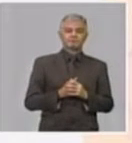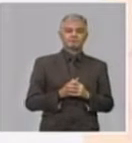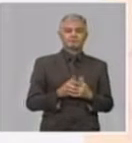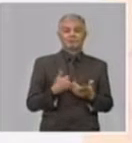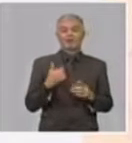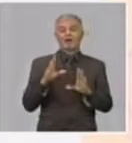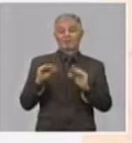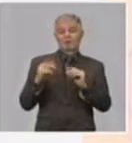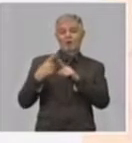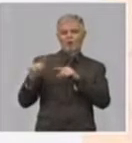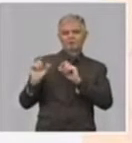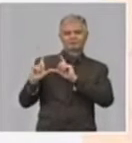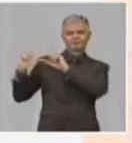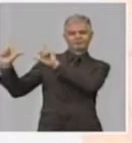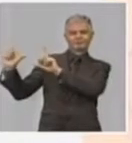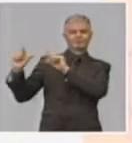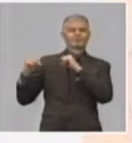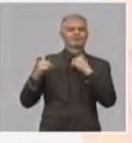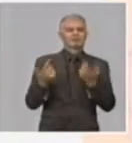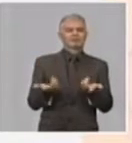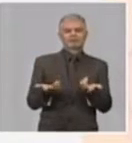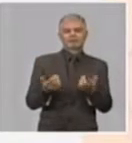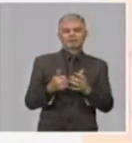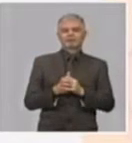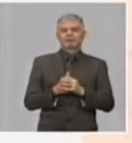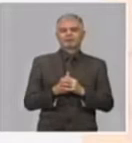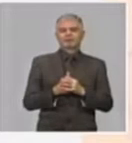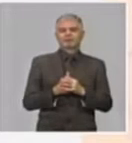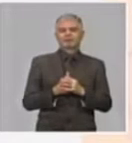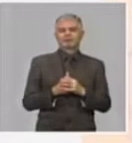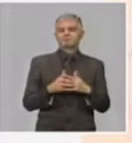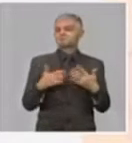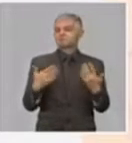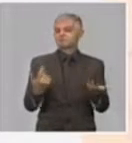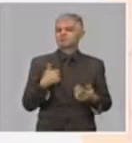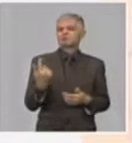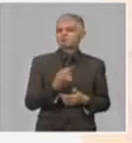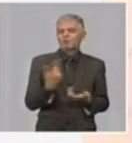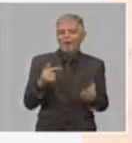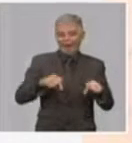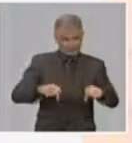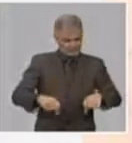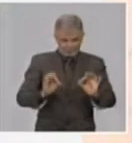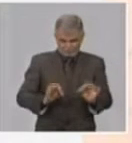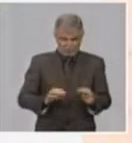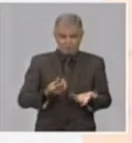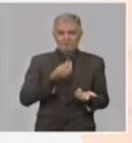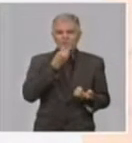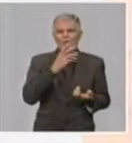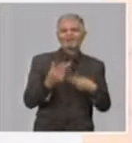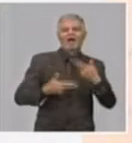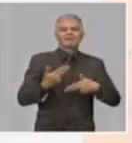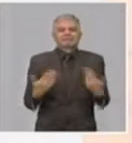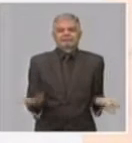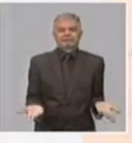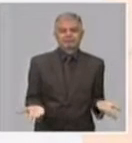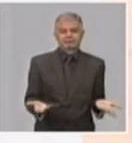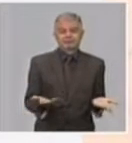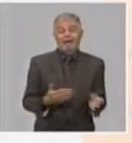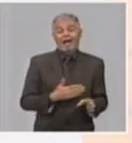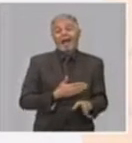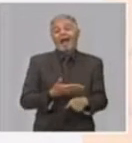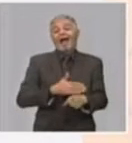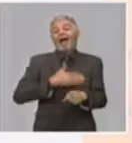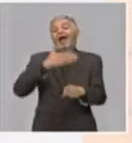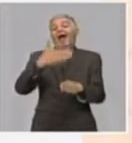favor la próxima pantalla, estamos hablando de que qué pudiéramos hacer ahora en lo que llega esa vacuna tan